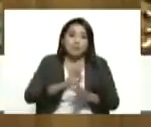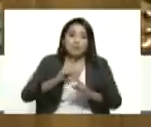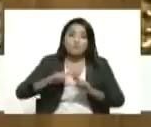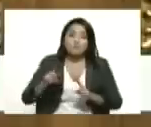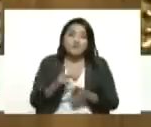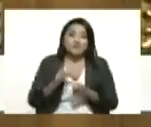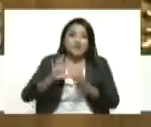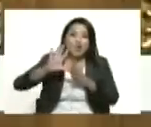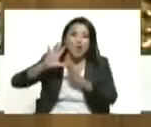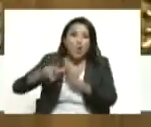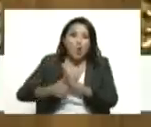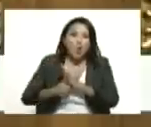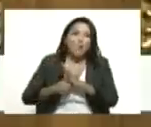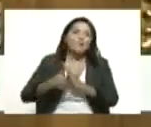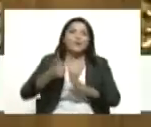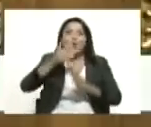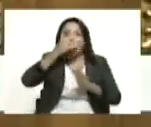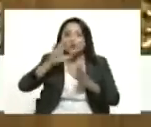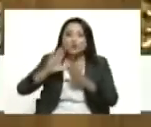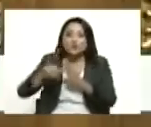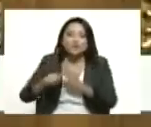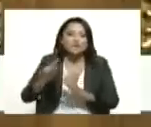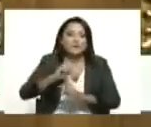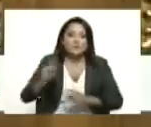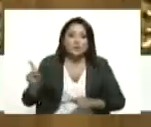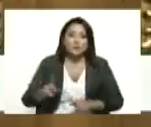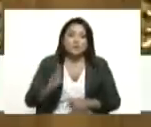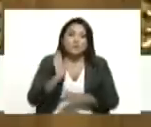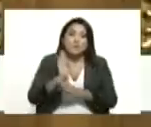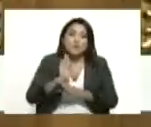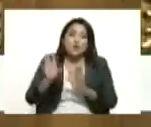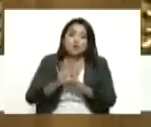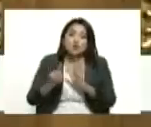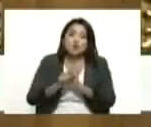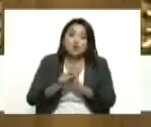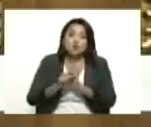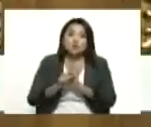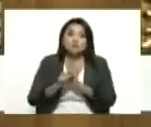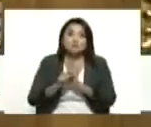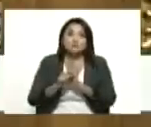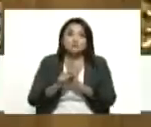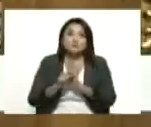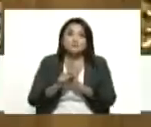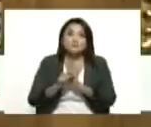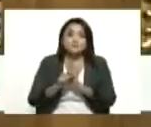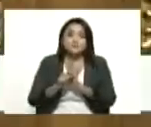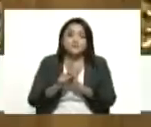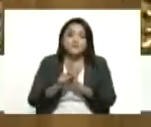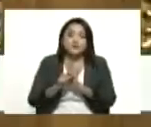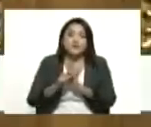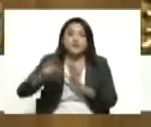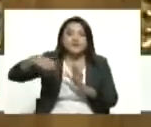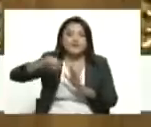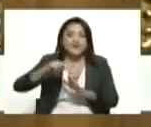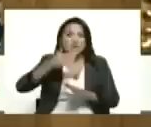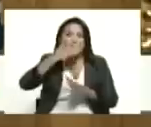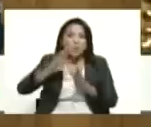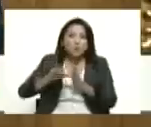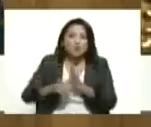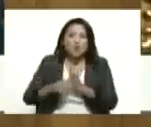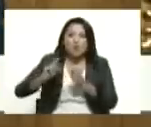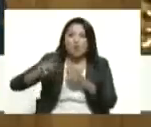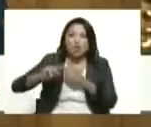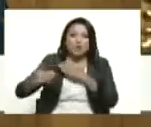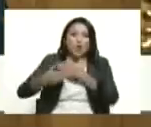actividades ilícitas. Tampoco gozarán de protección constitucional ni legal los bienes destinados a esas actividades contrarias a la